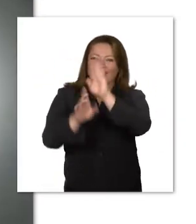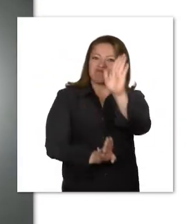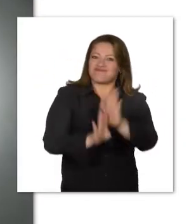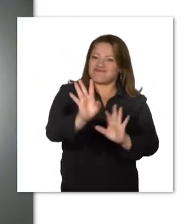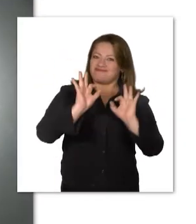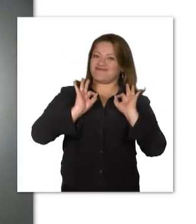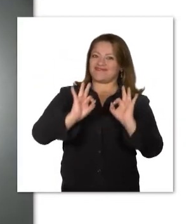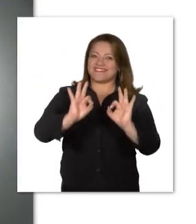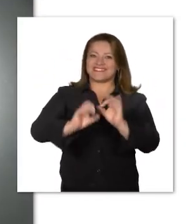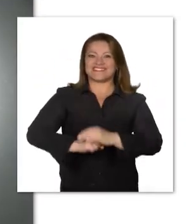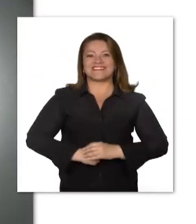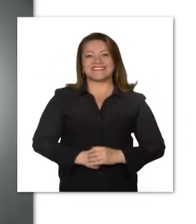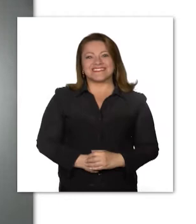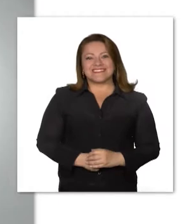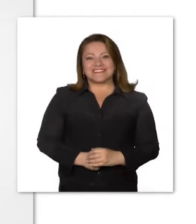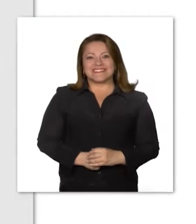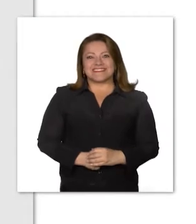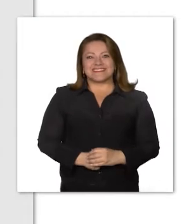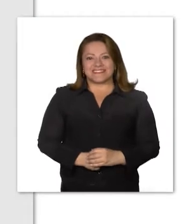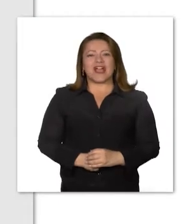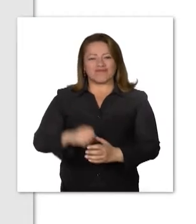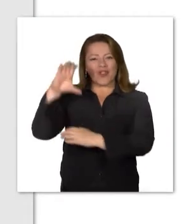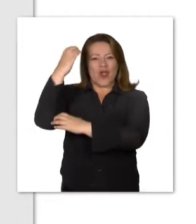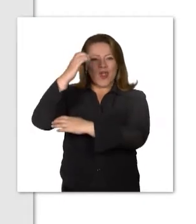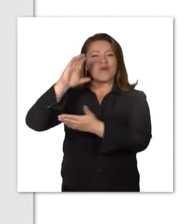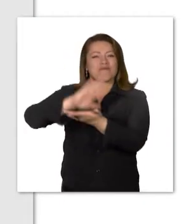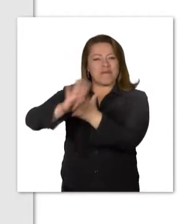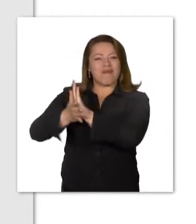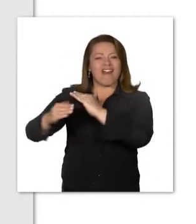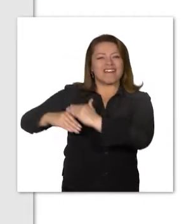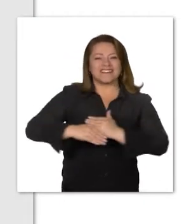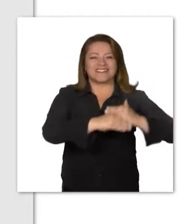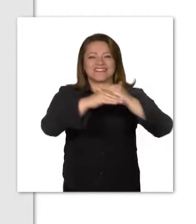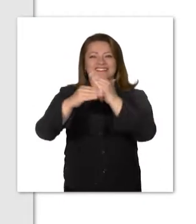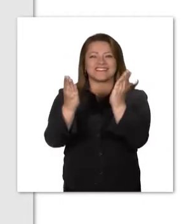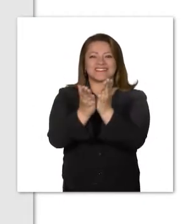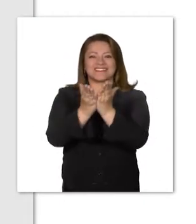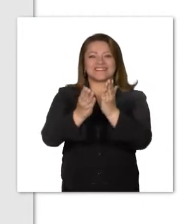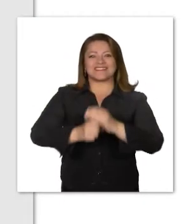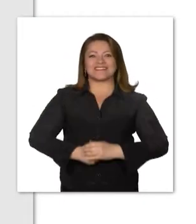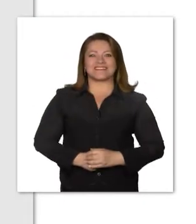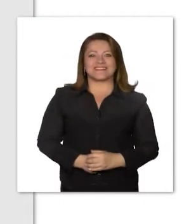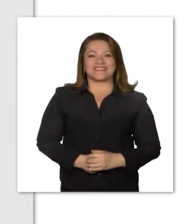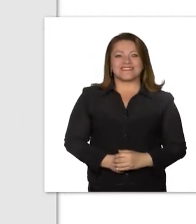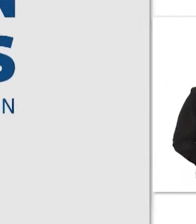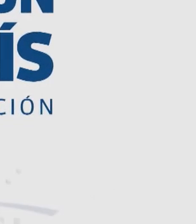una forma diferente de ver el mundo. Todos por un nuevo país.